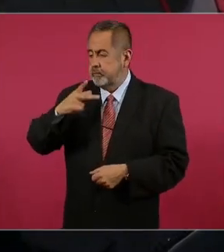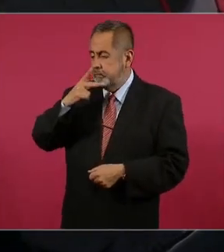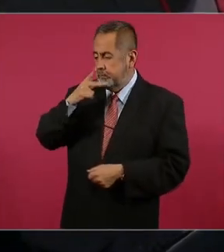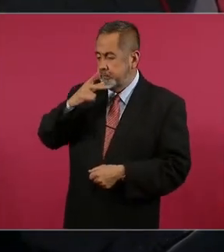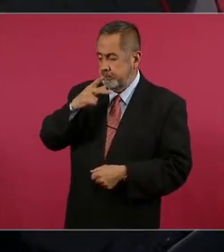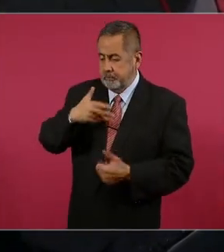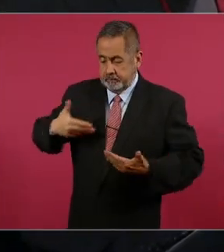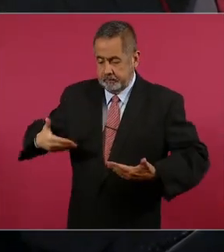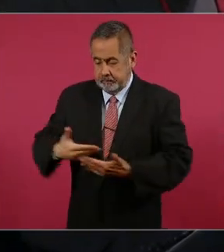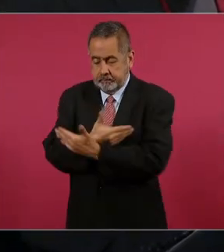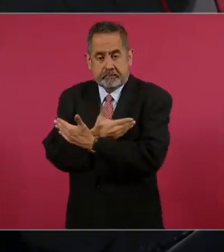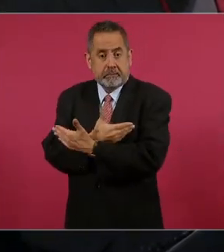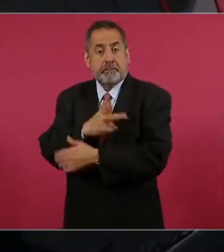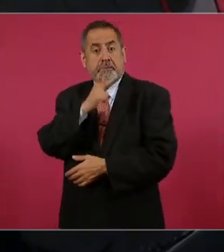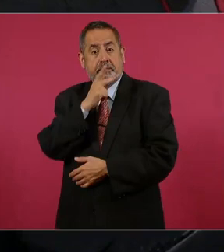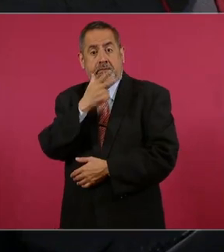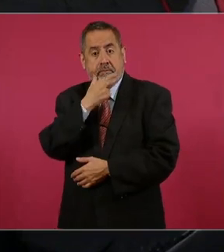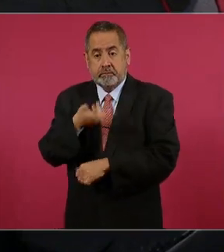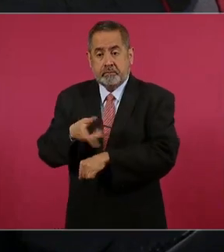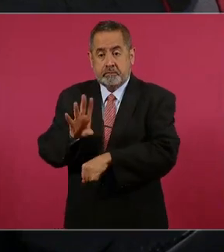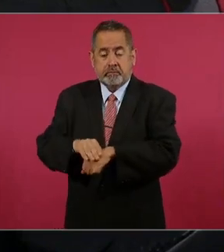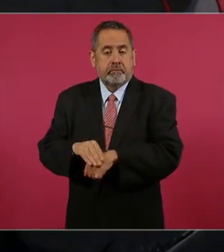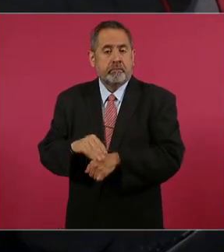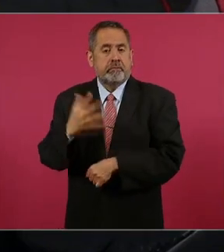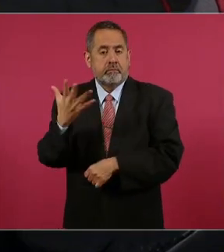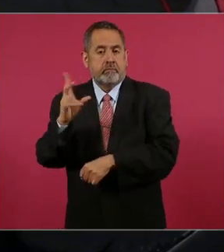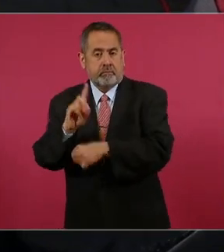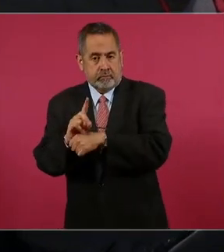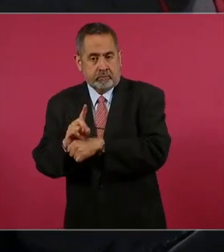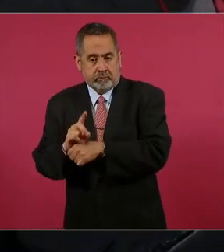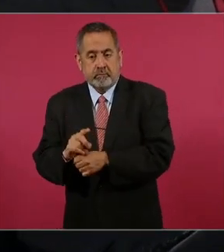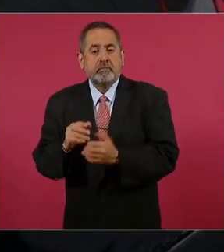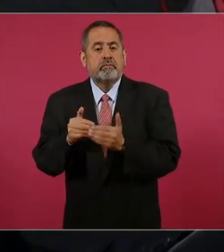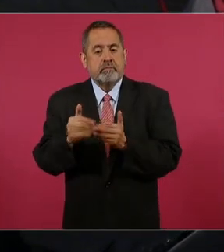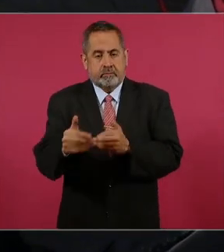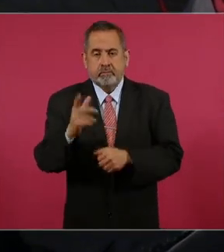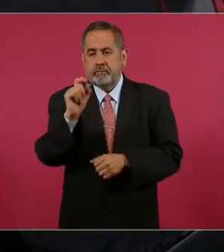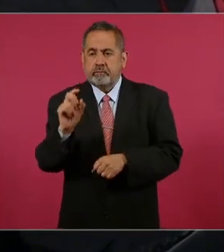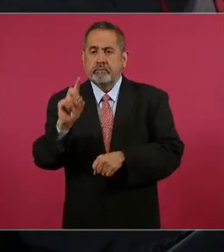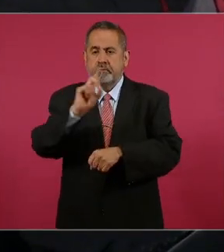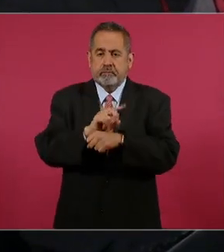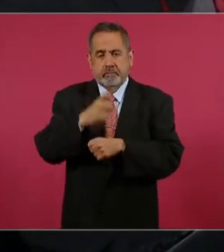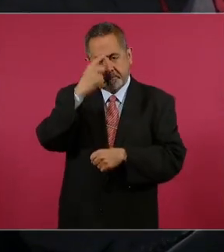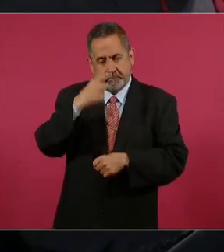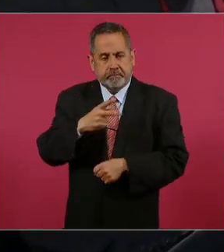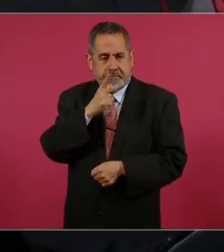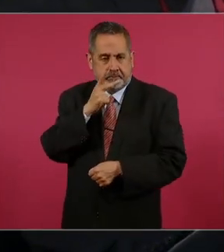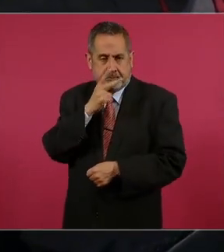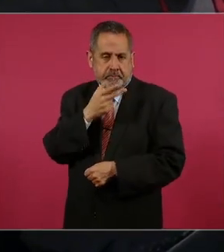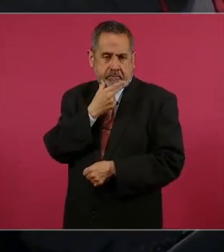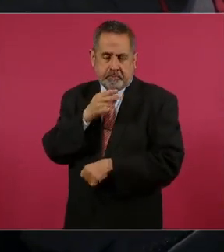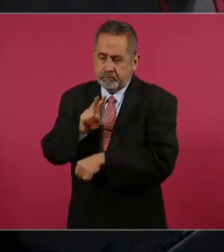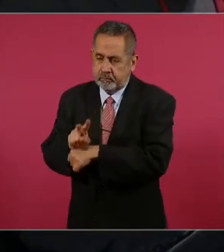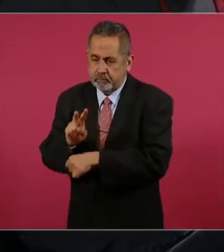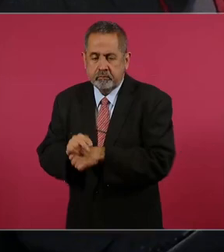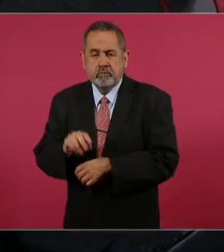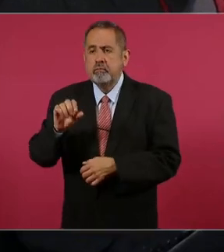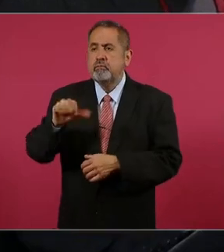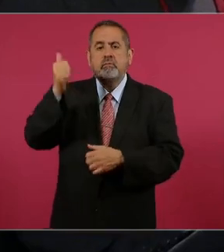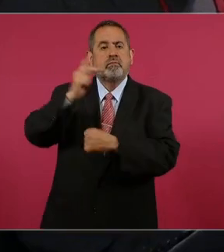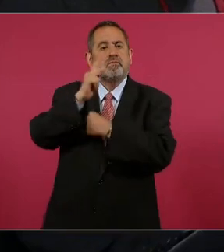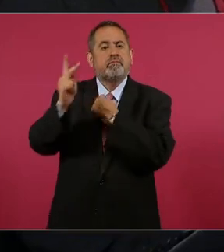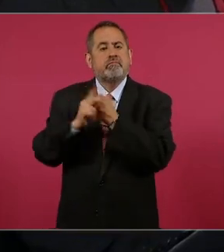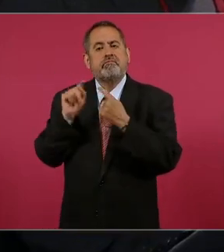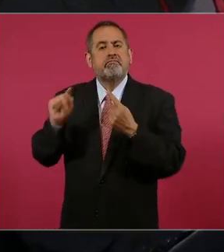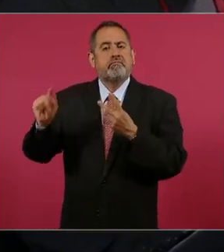días hoy son cinco días lo que se da por licencia de paternidad en países en muchos países